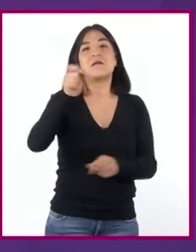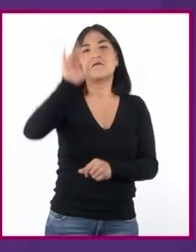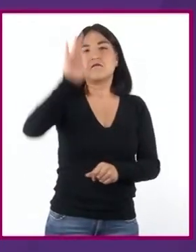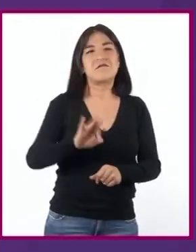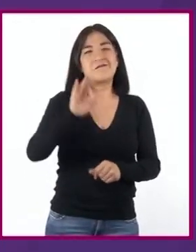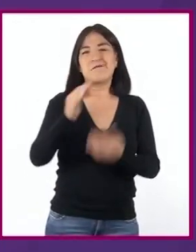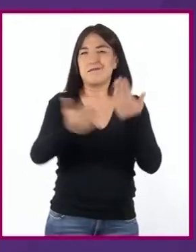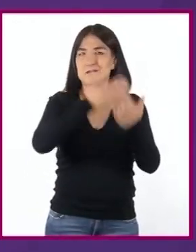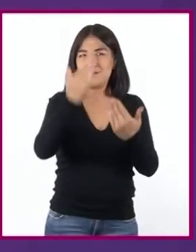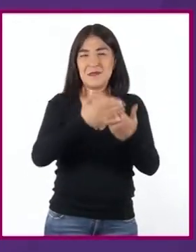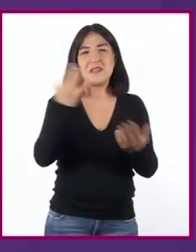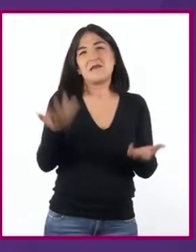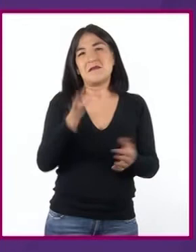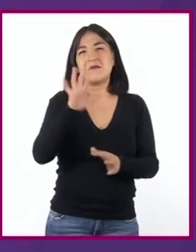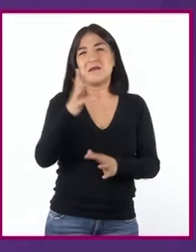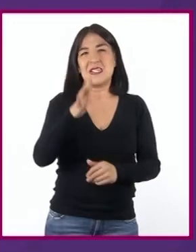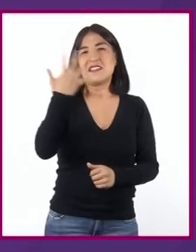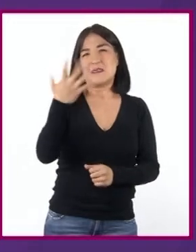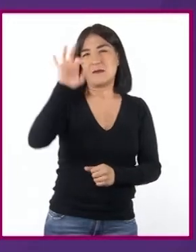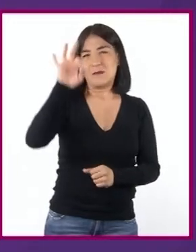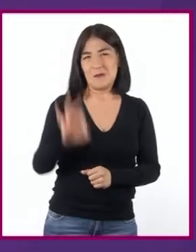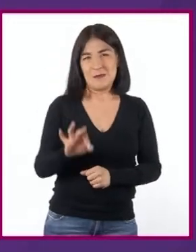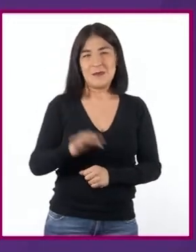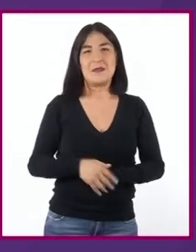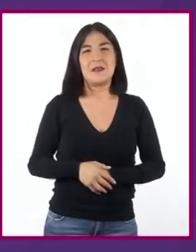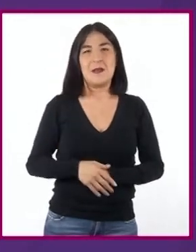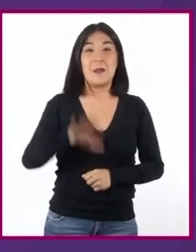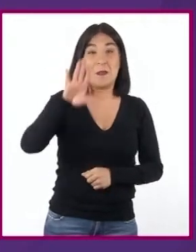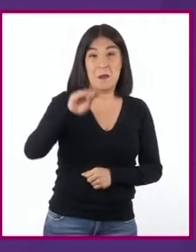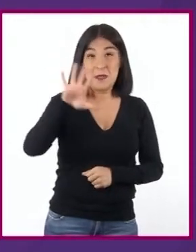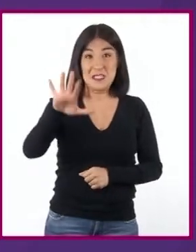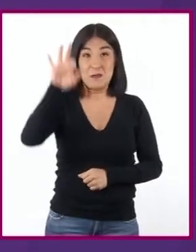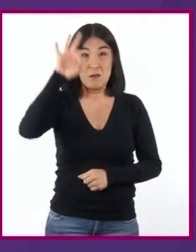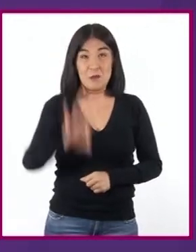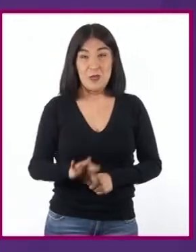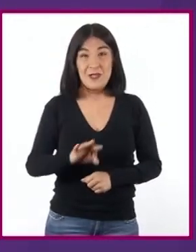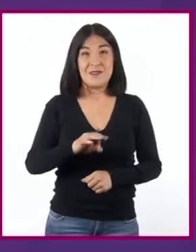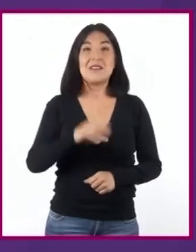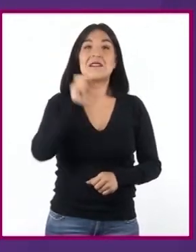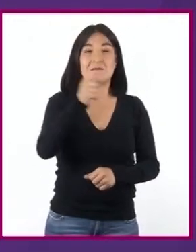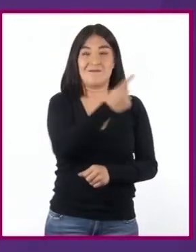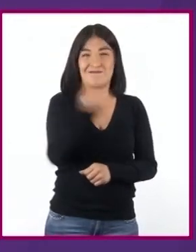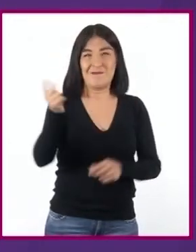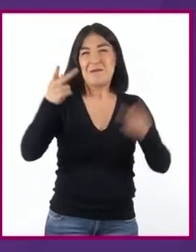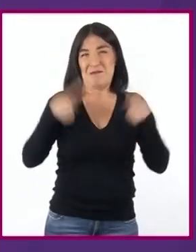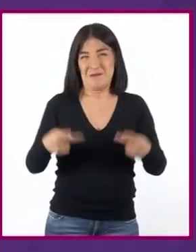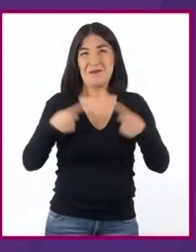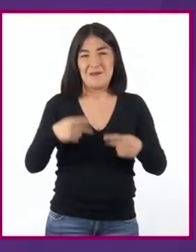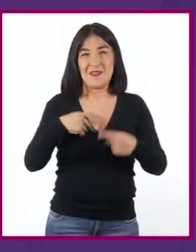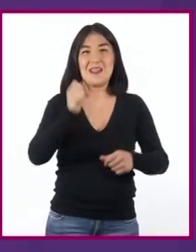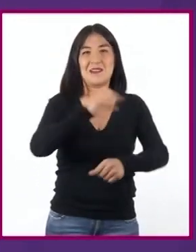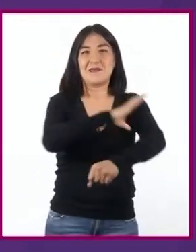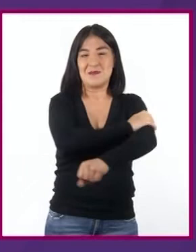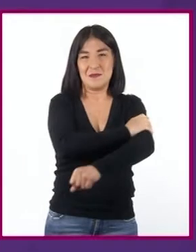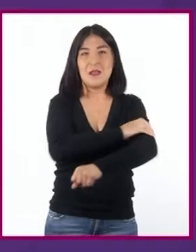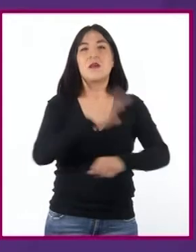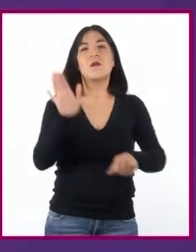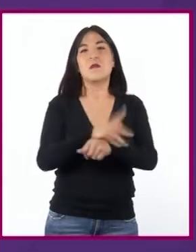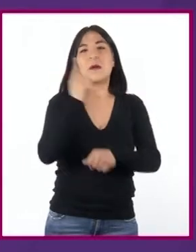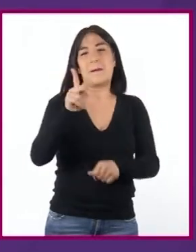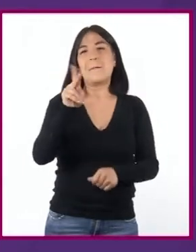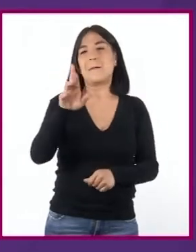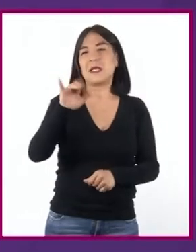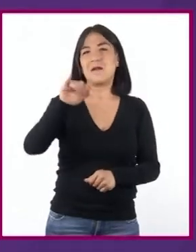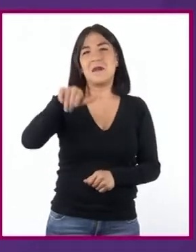pequeño, es aproximadamente el 5%. El 95% de los casos de hipertensión son debidos a hipertensión